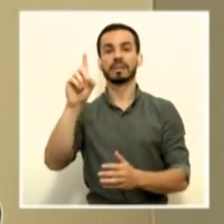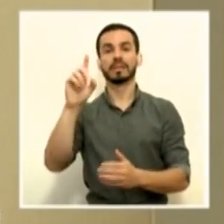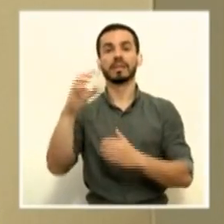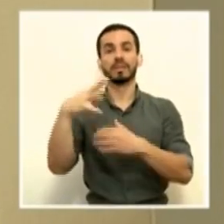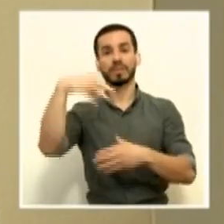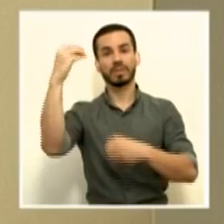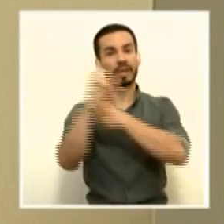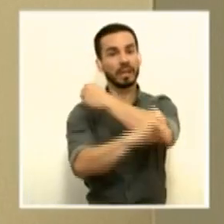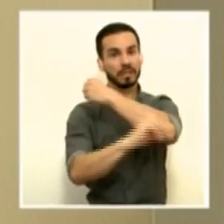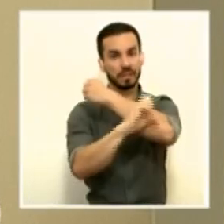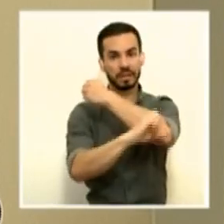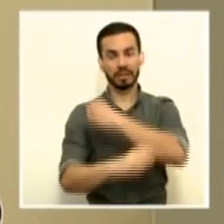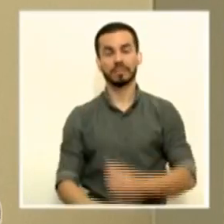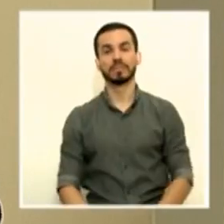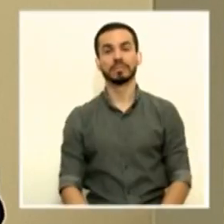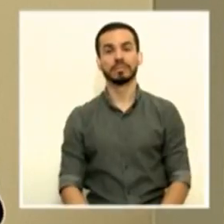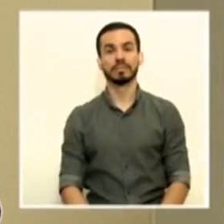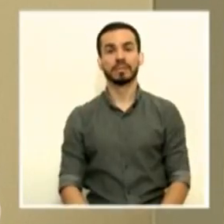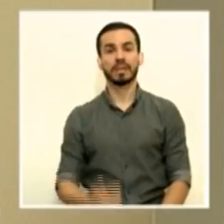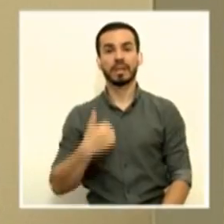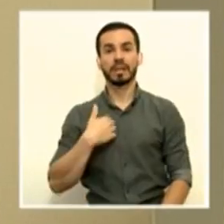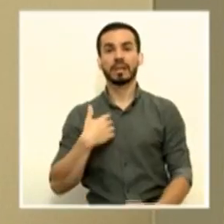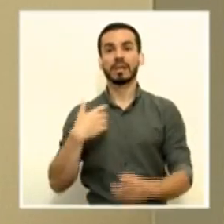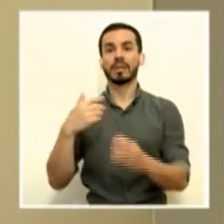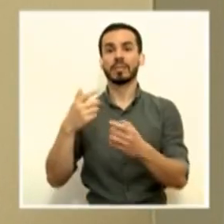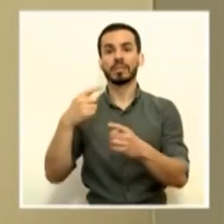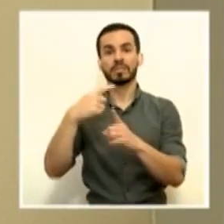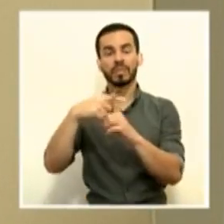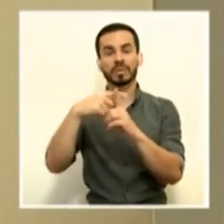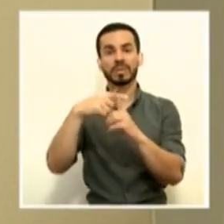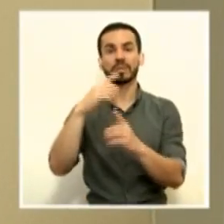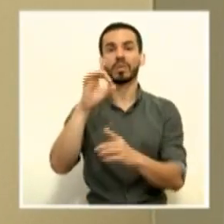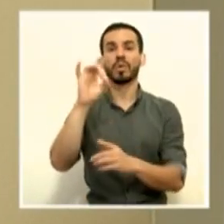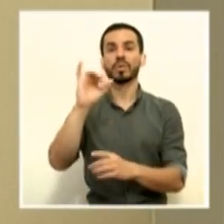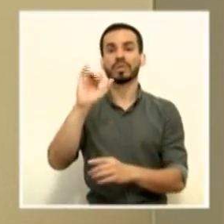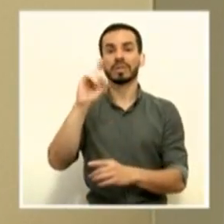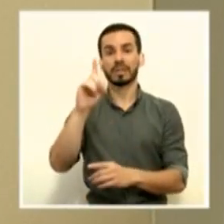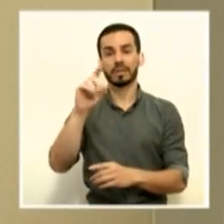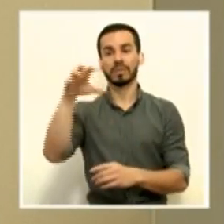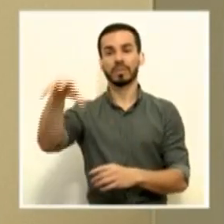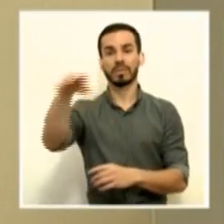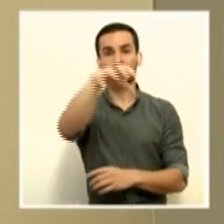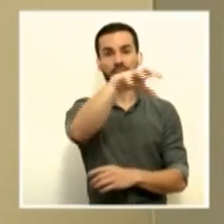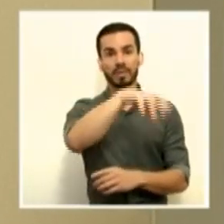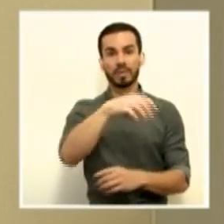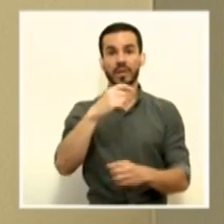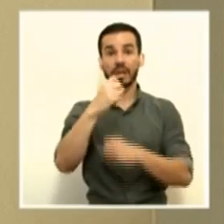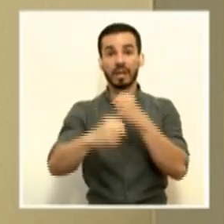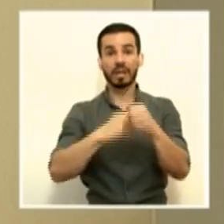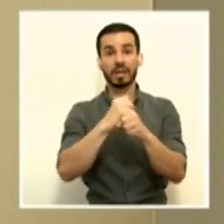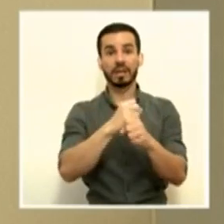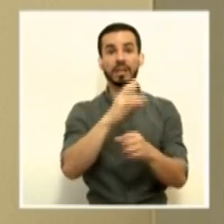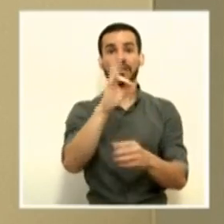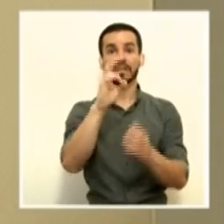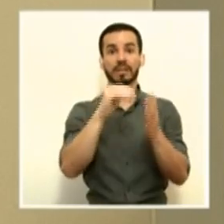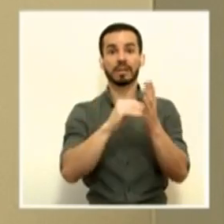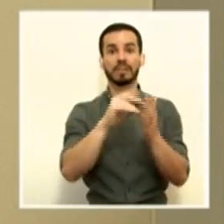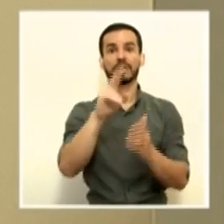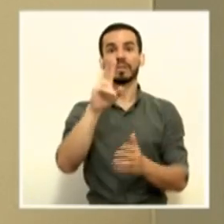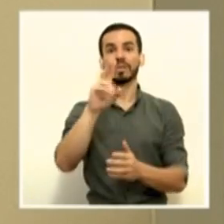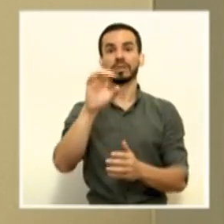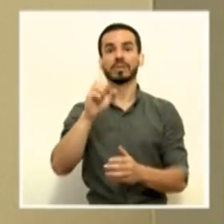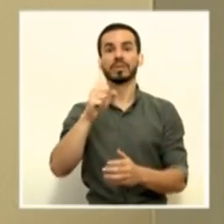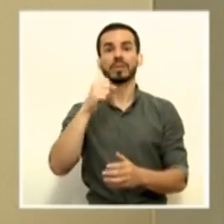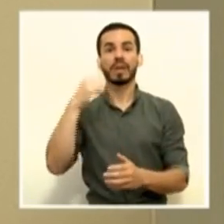2.661 son extranjeros. Tenemos casos positivos en 81 cantones. Por edad son